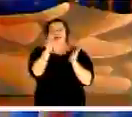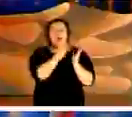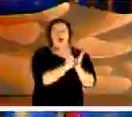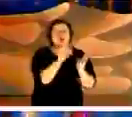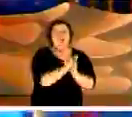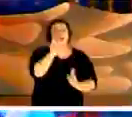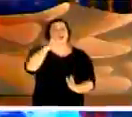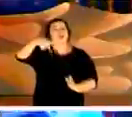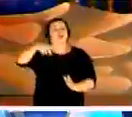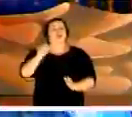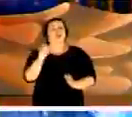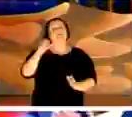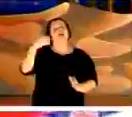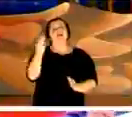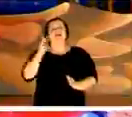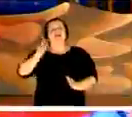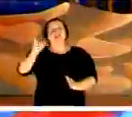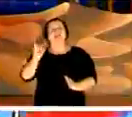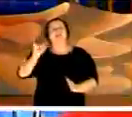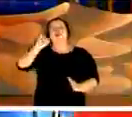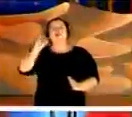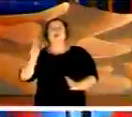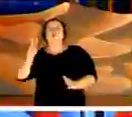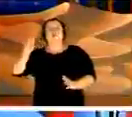Iñaki Urdangarín.